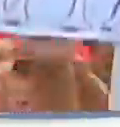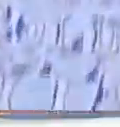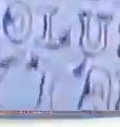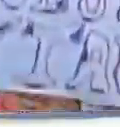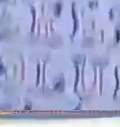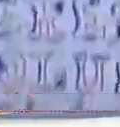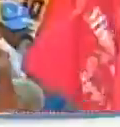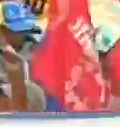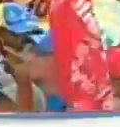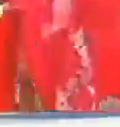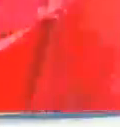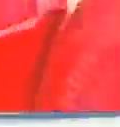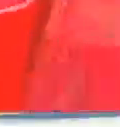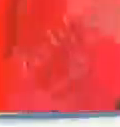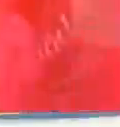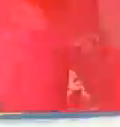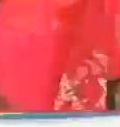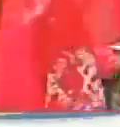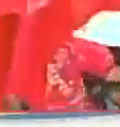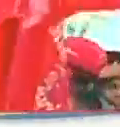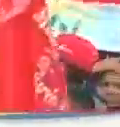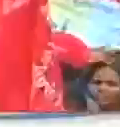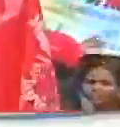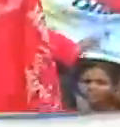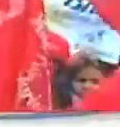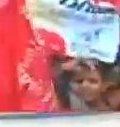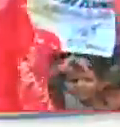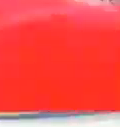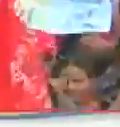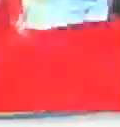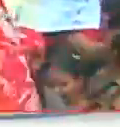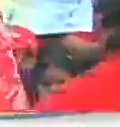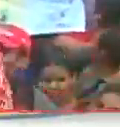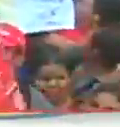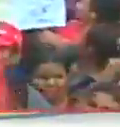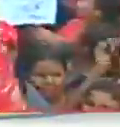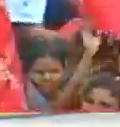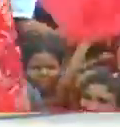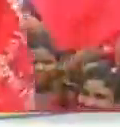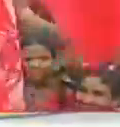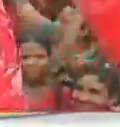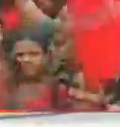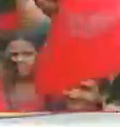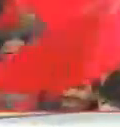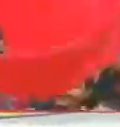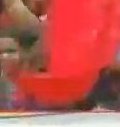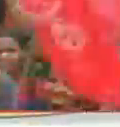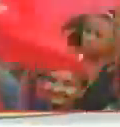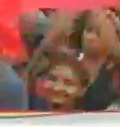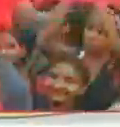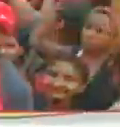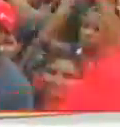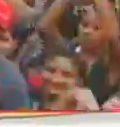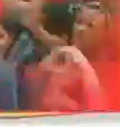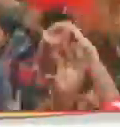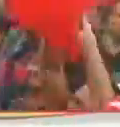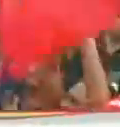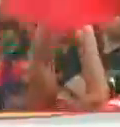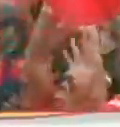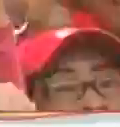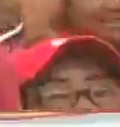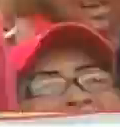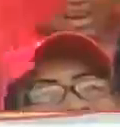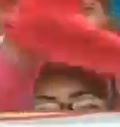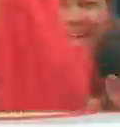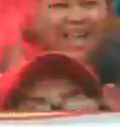está claro que lo que vamos a ganar el día domingo es la batalla por la paz, la batalla por la